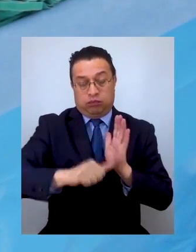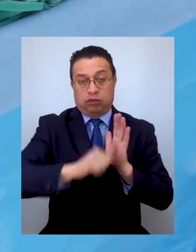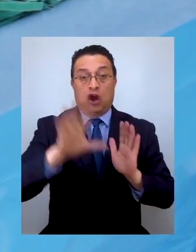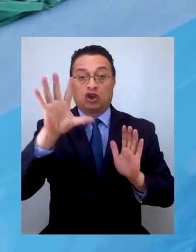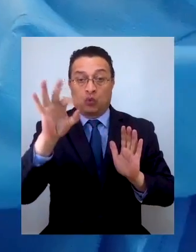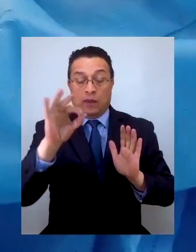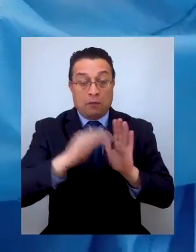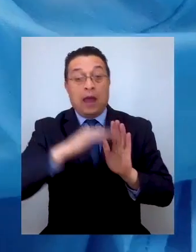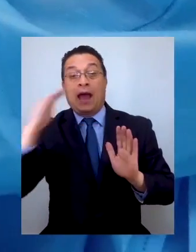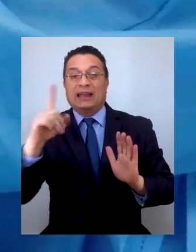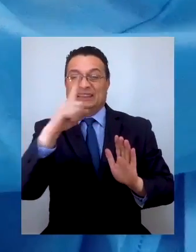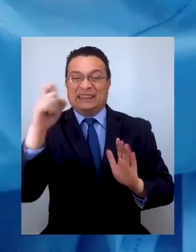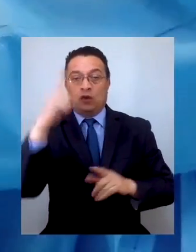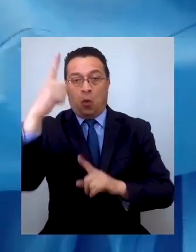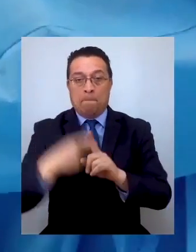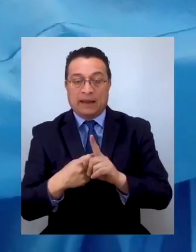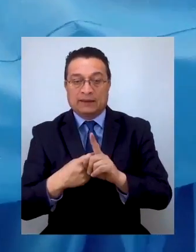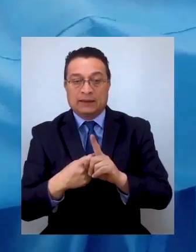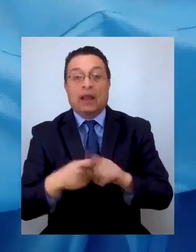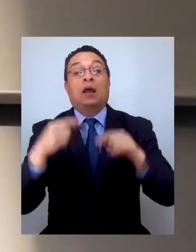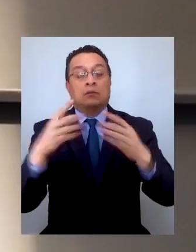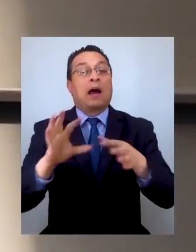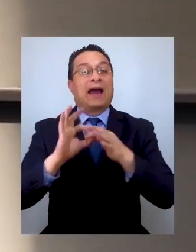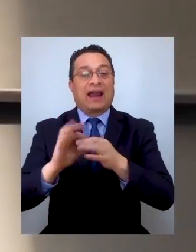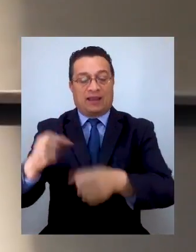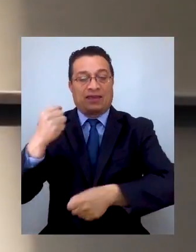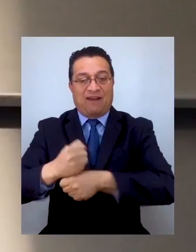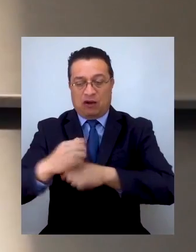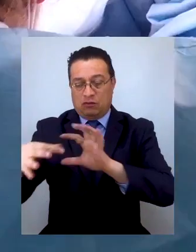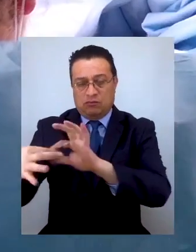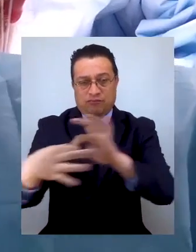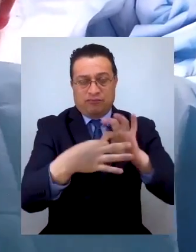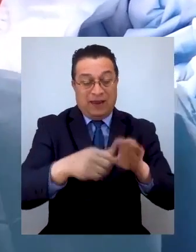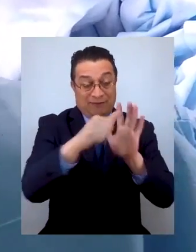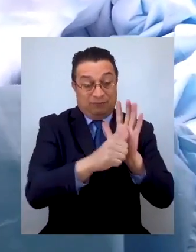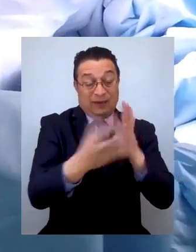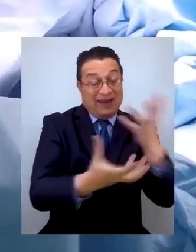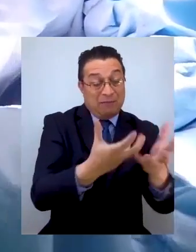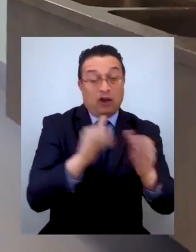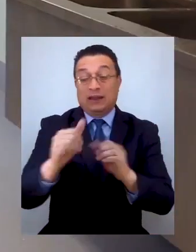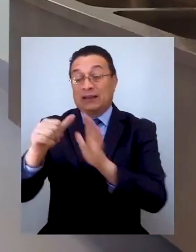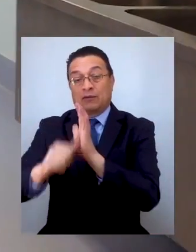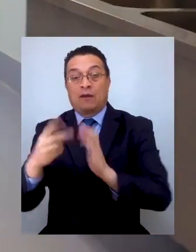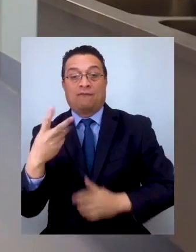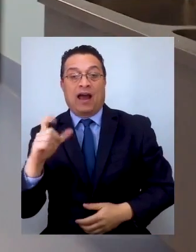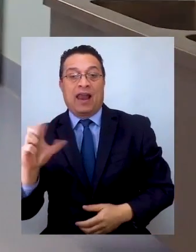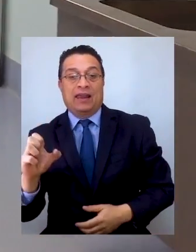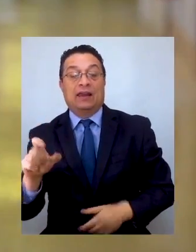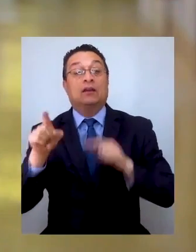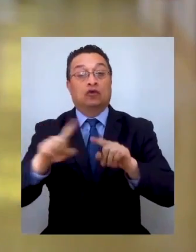operamos desde 50 cirugías a 100 cirugías mensuales. Esto gracias al trabajo mancomunado entre Pabellón Quemados y Pabellón